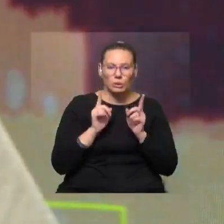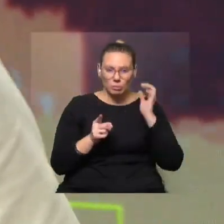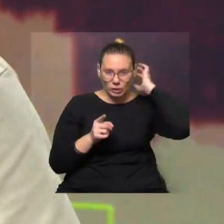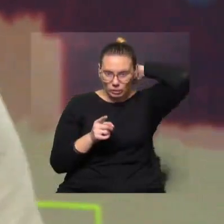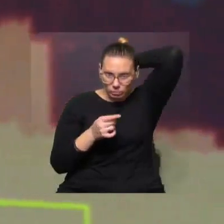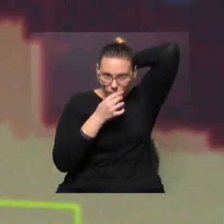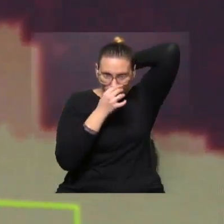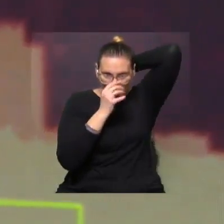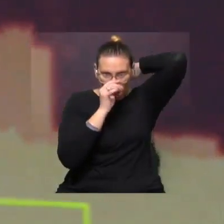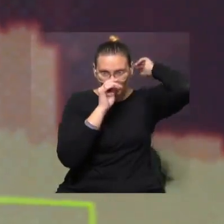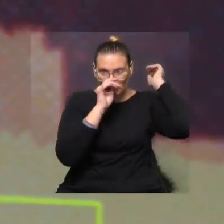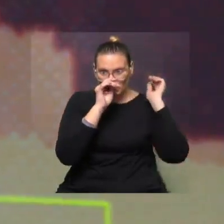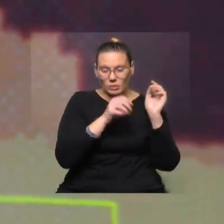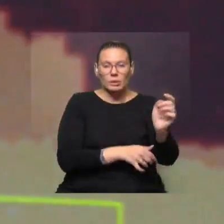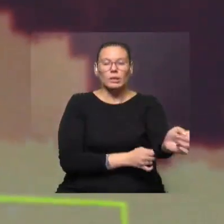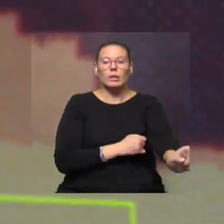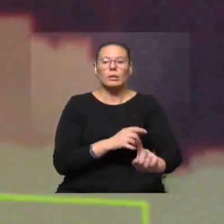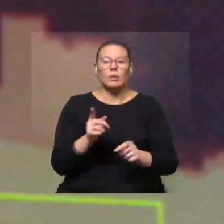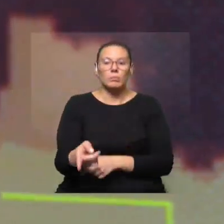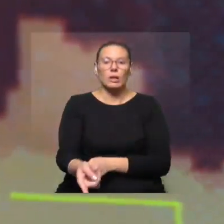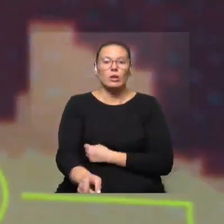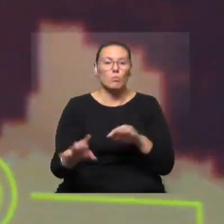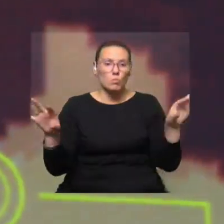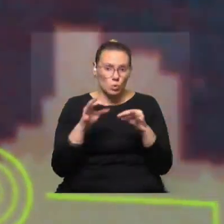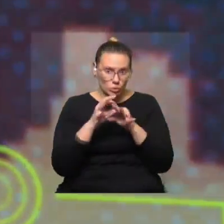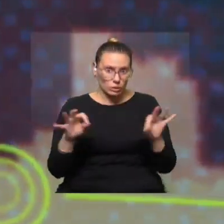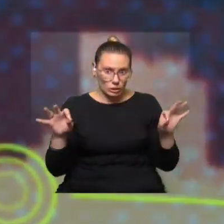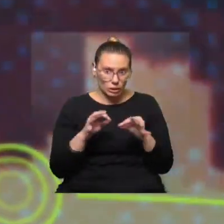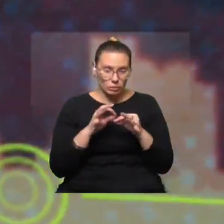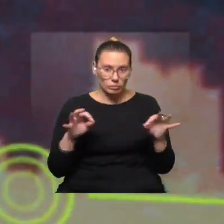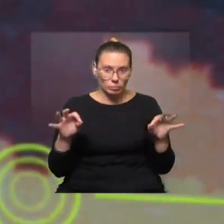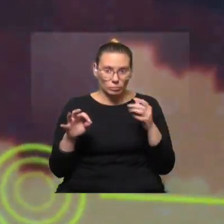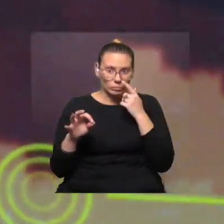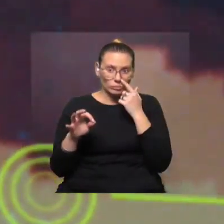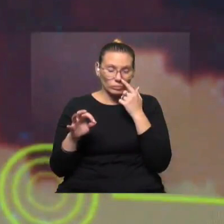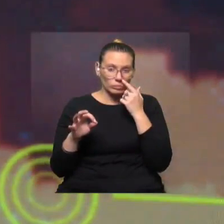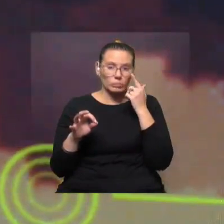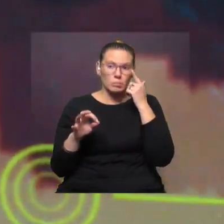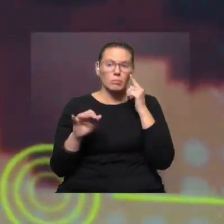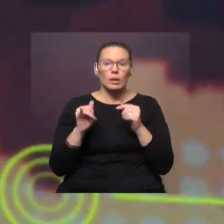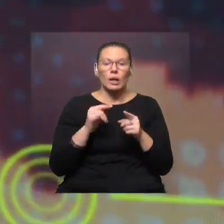y también tiene una pasta muy importante también en la música no es como absolutamente